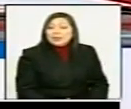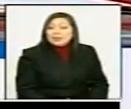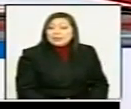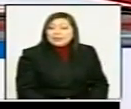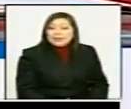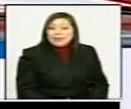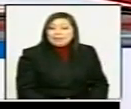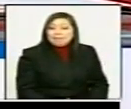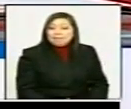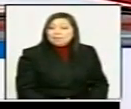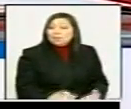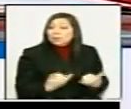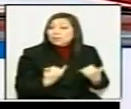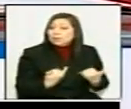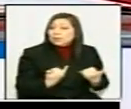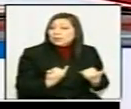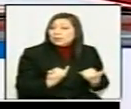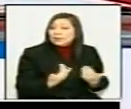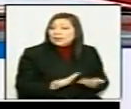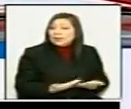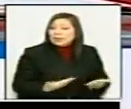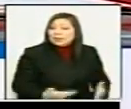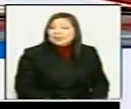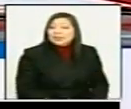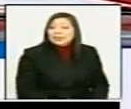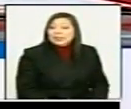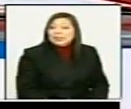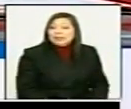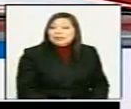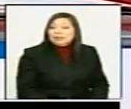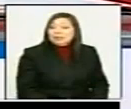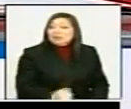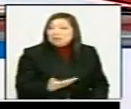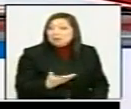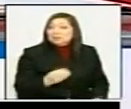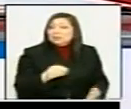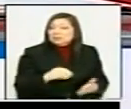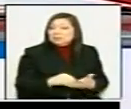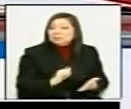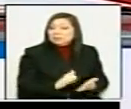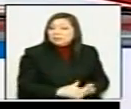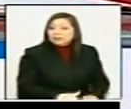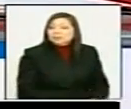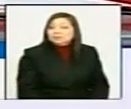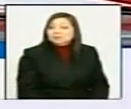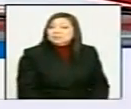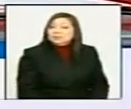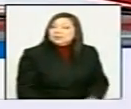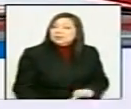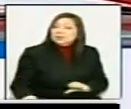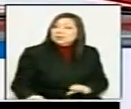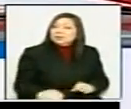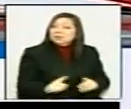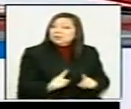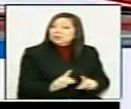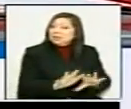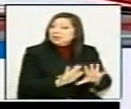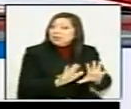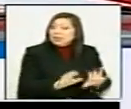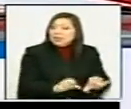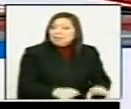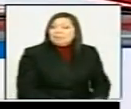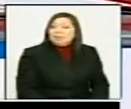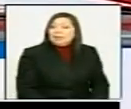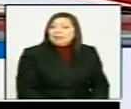Entonces, sobre esa licitación, han habido postores, se ha realizado la evaluación,